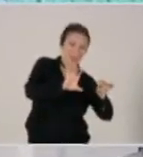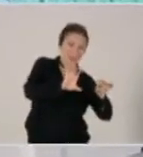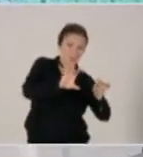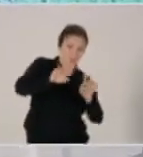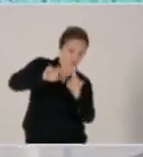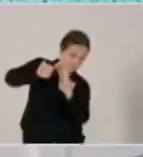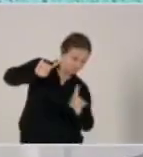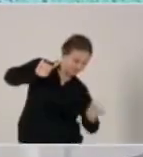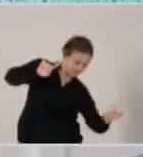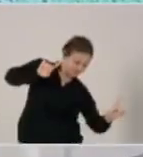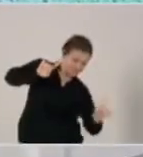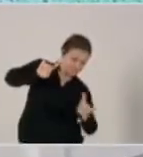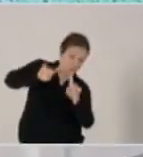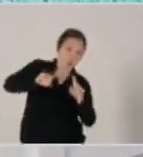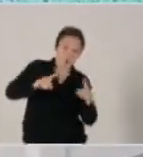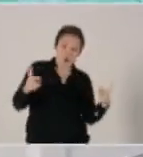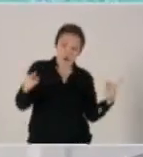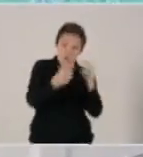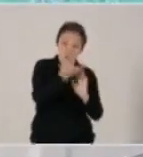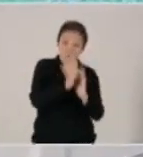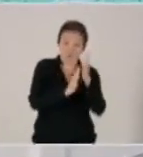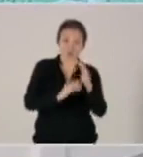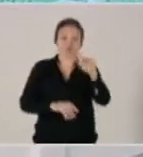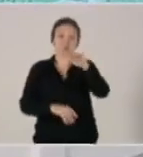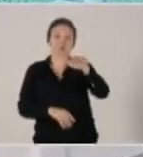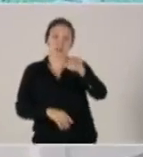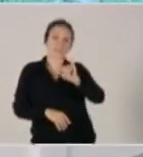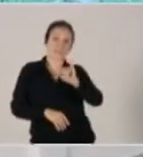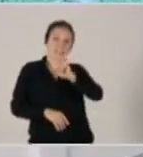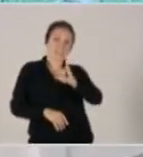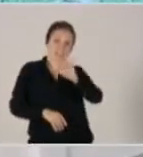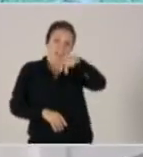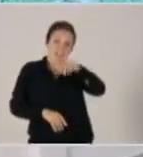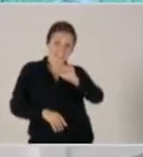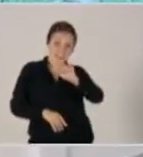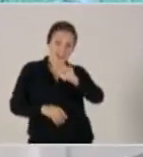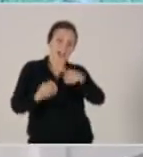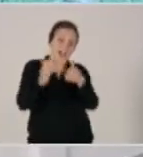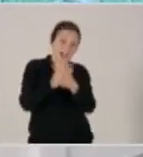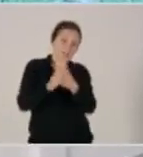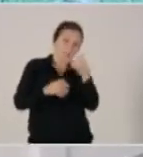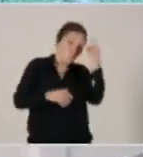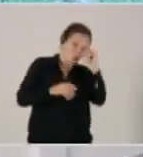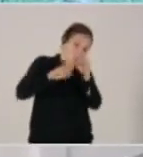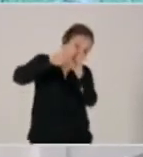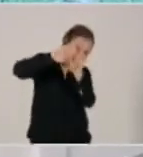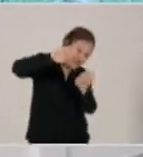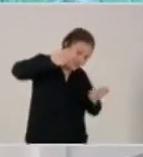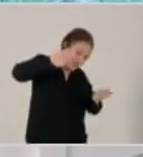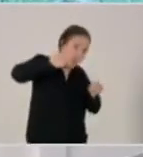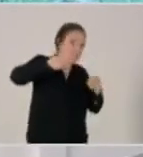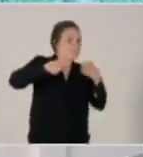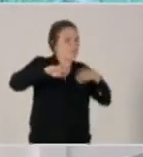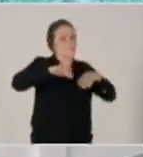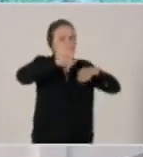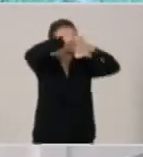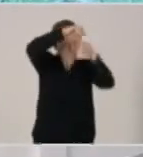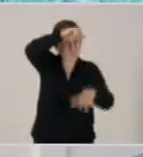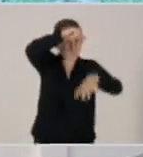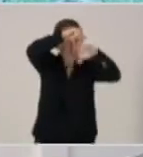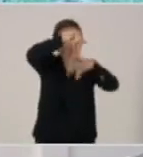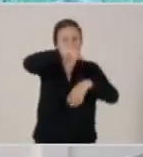toda esa parte ahí que es un cortafuegos que baja desde cizaña hacia hacia weimar ahí lo que hemos hecho más descargas de retardante